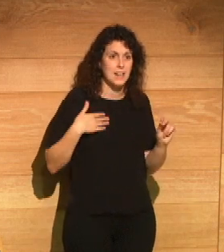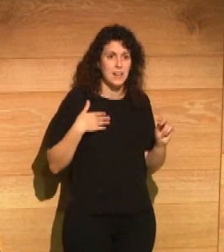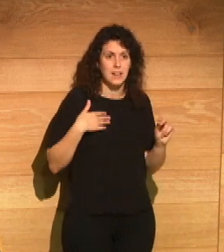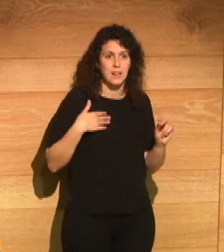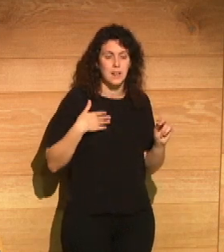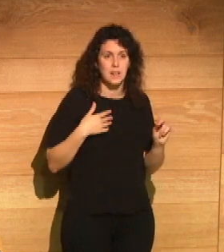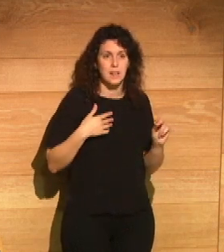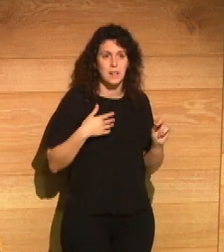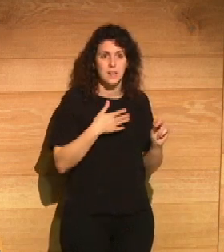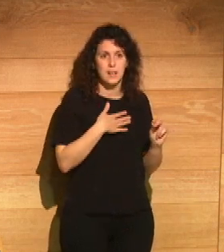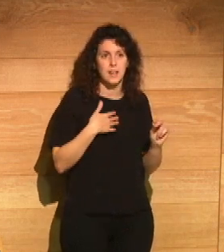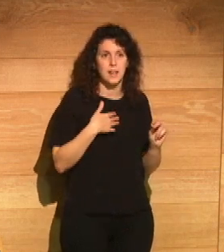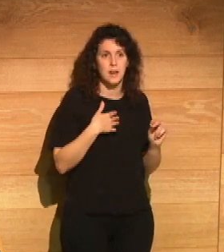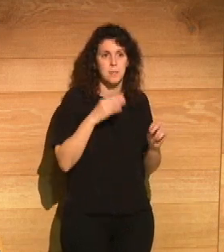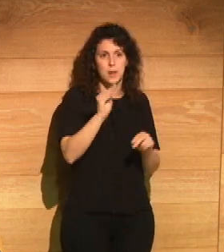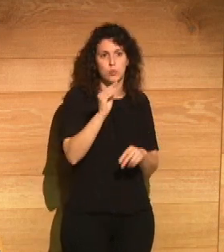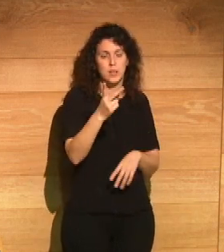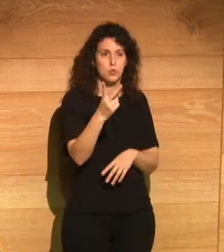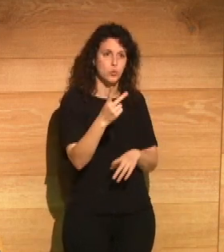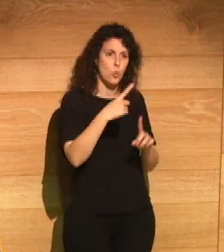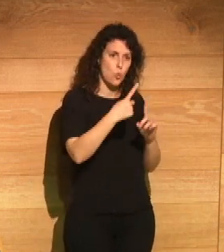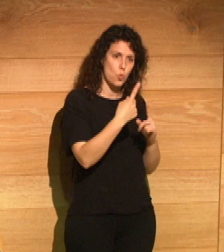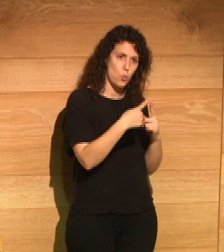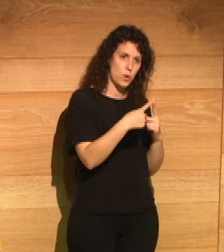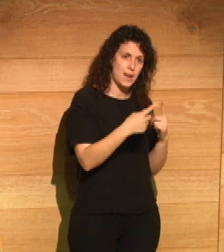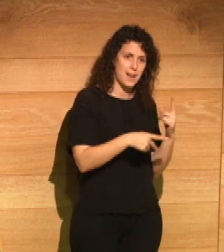es como general y otra que es súper específica.